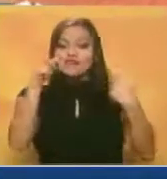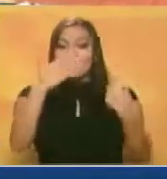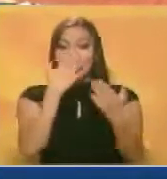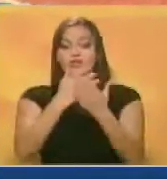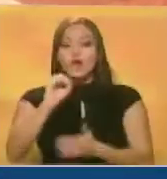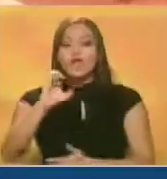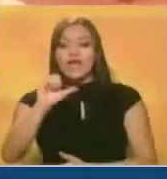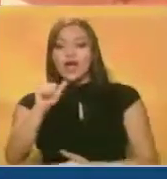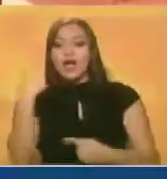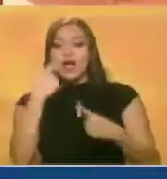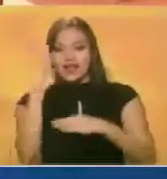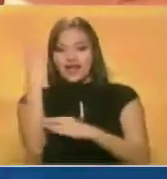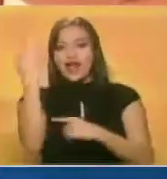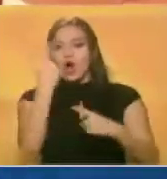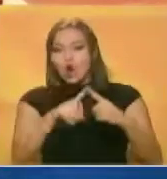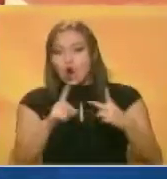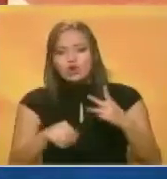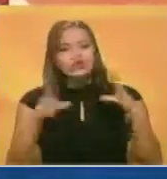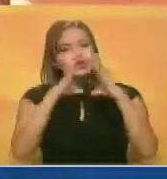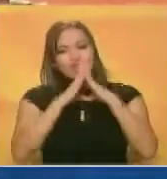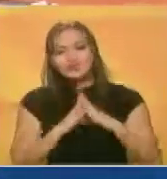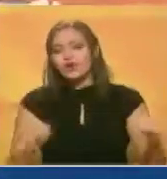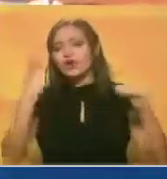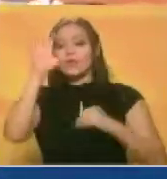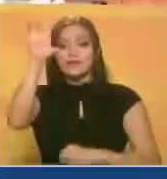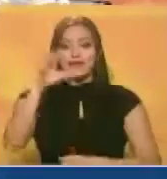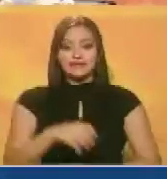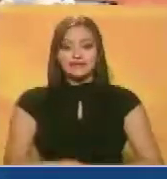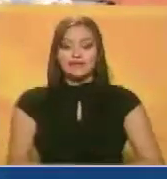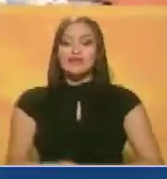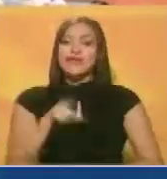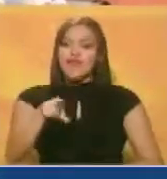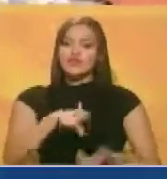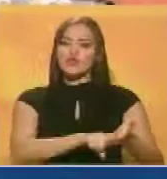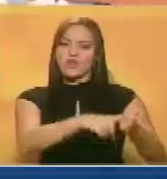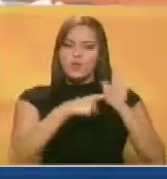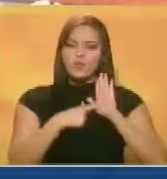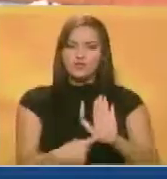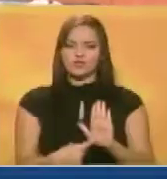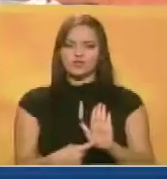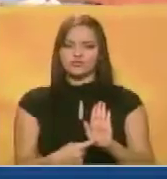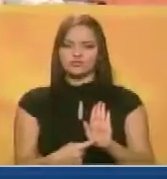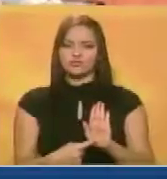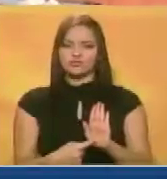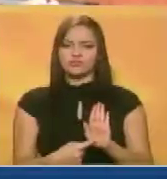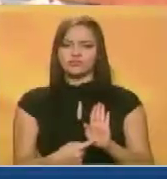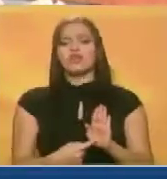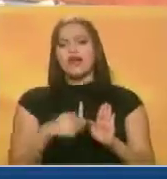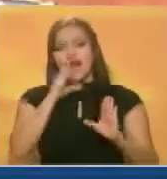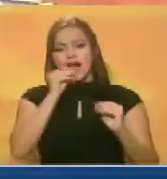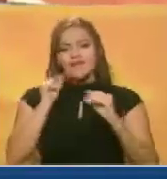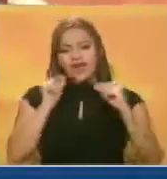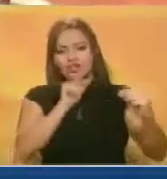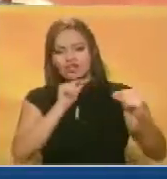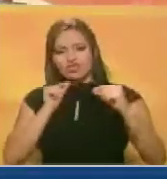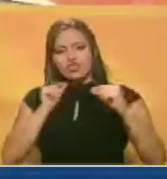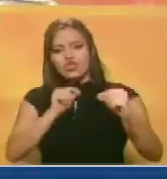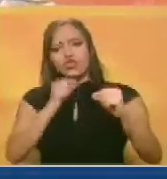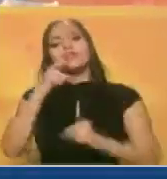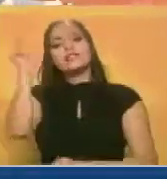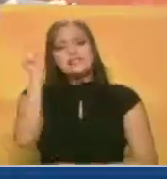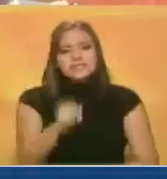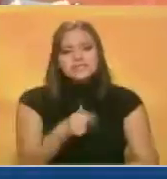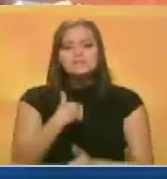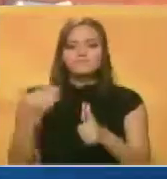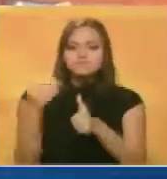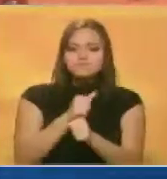OEA, y los que lo hicieron a lo largo y ancho del país, demostraron que el diálogo sí